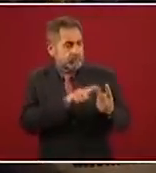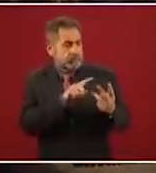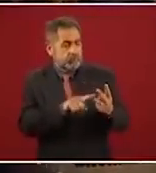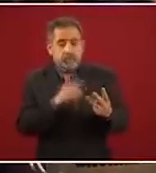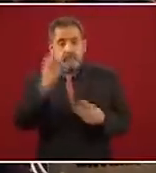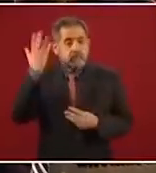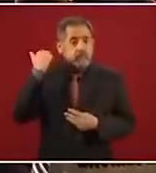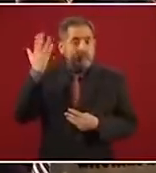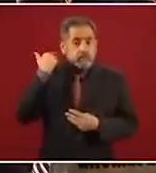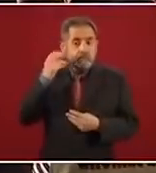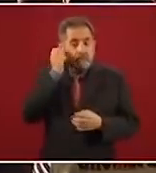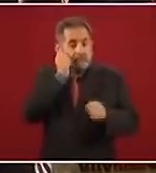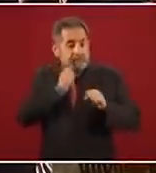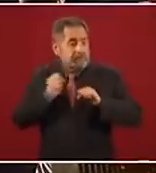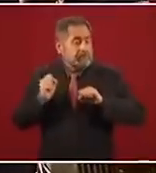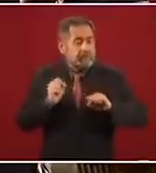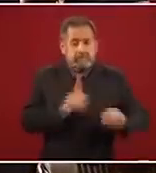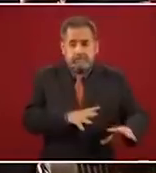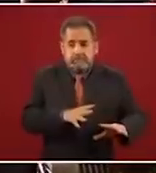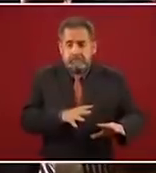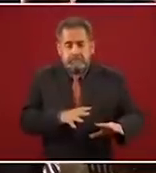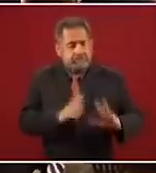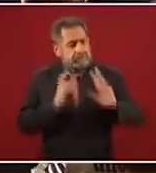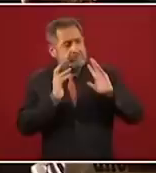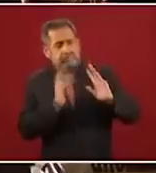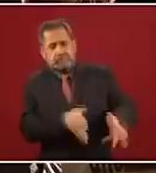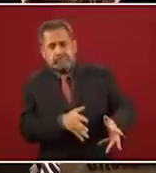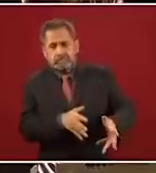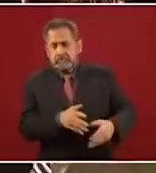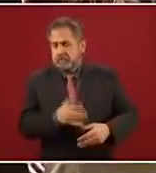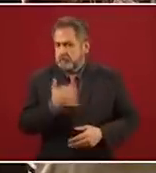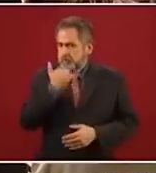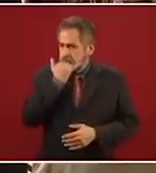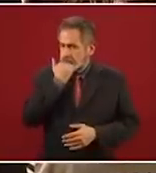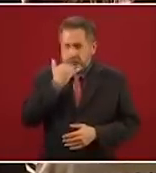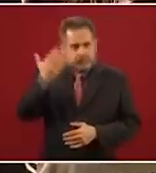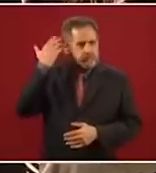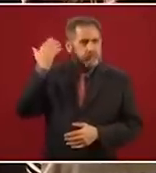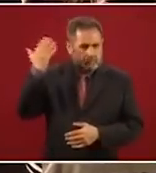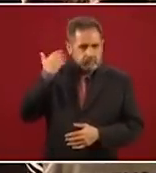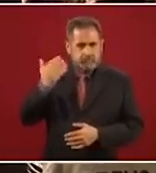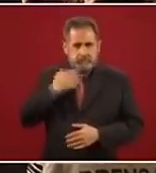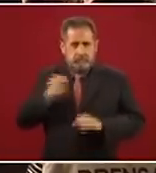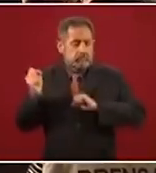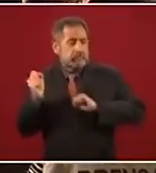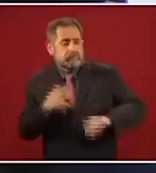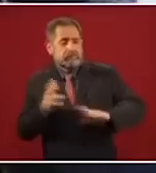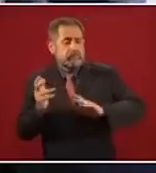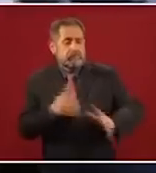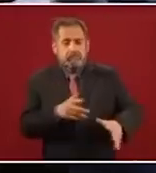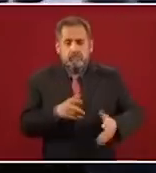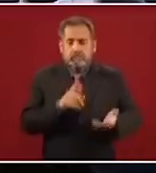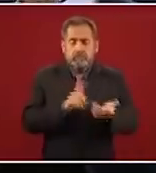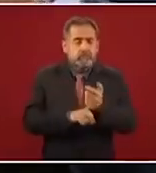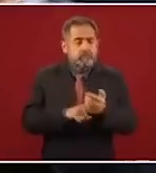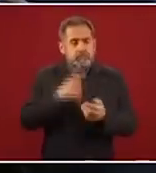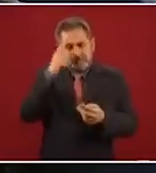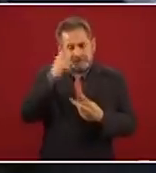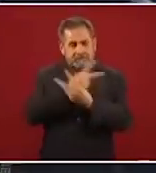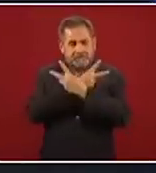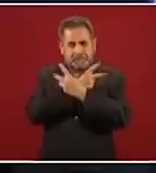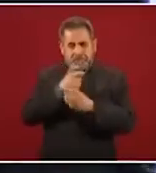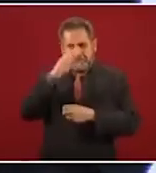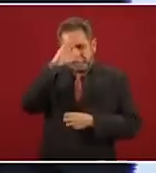quedaron en el abandono completo. De equipos de rayos X,